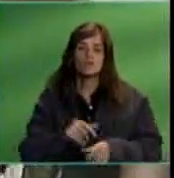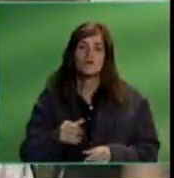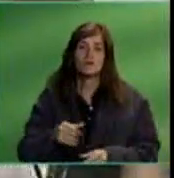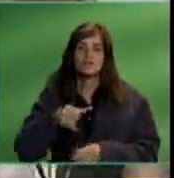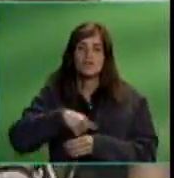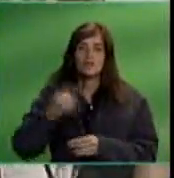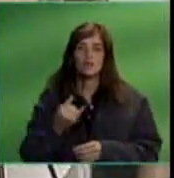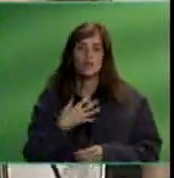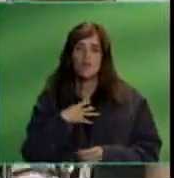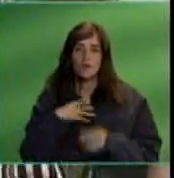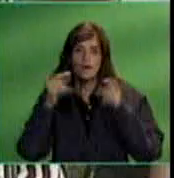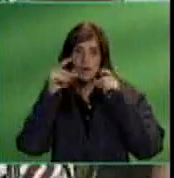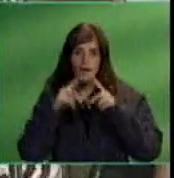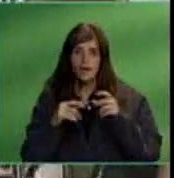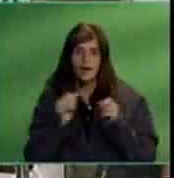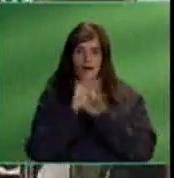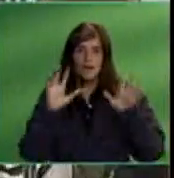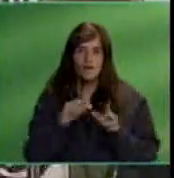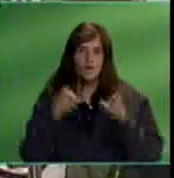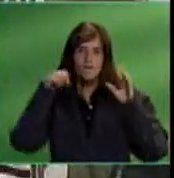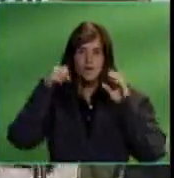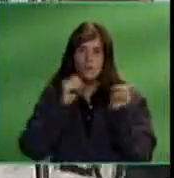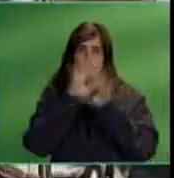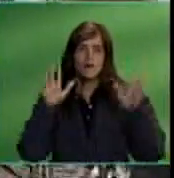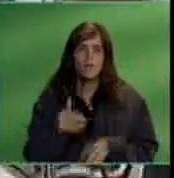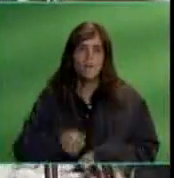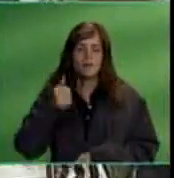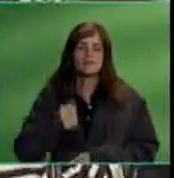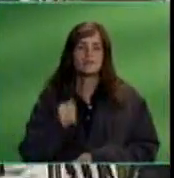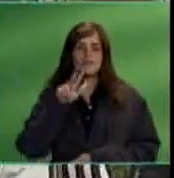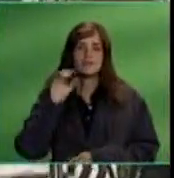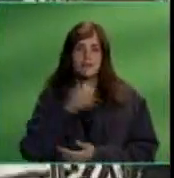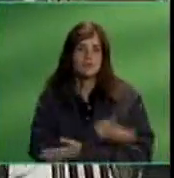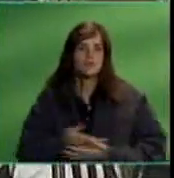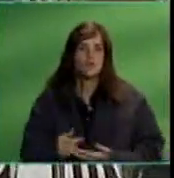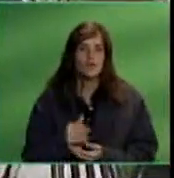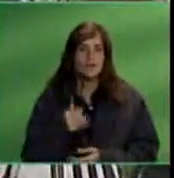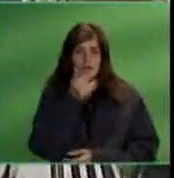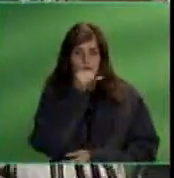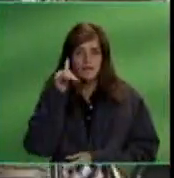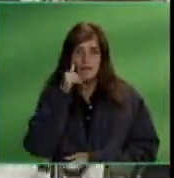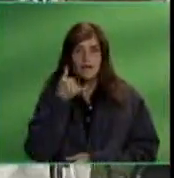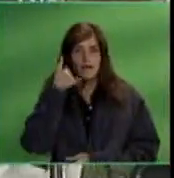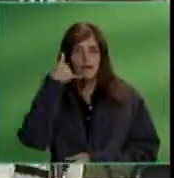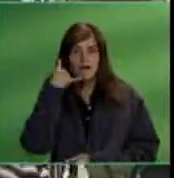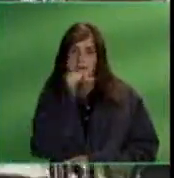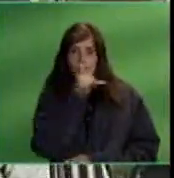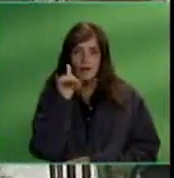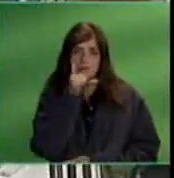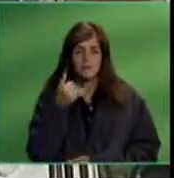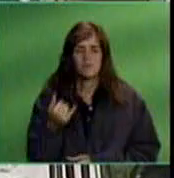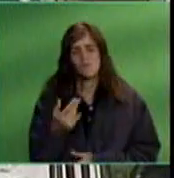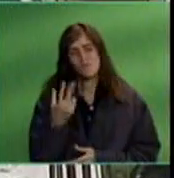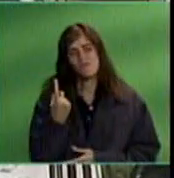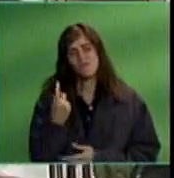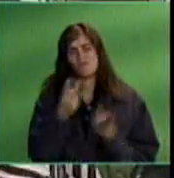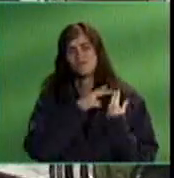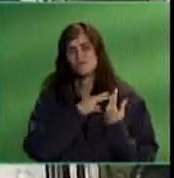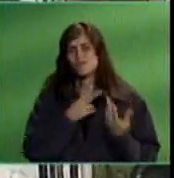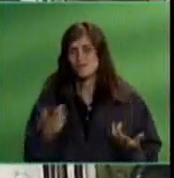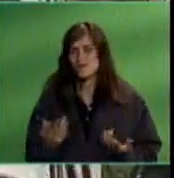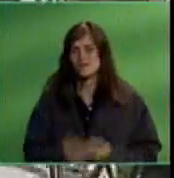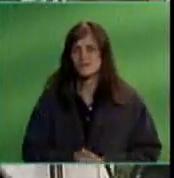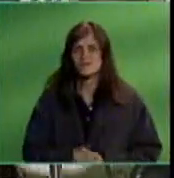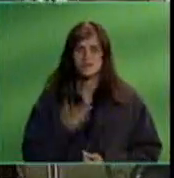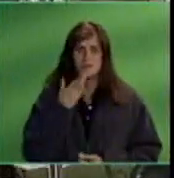puede mostrar una foto Clara un video Claro en un país donde hay más de 30 millones de teléfonos todos con cámara no sé irresponsable Si